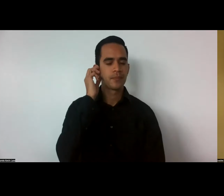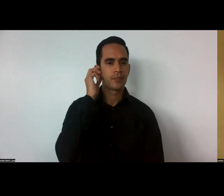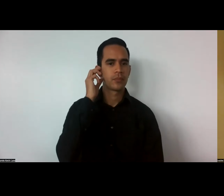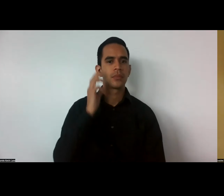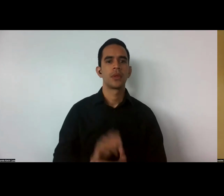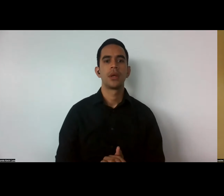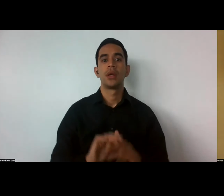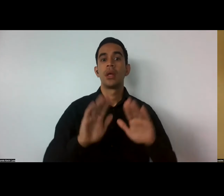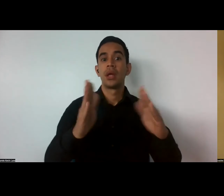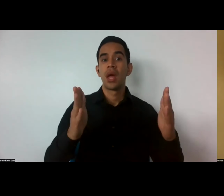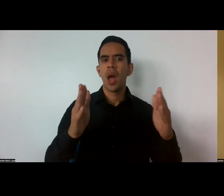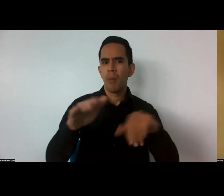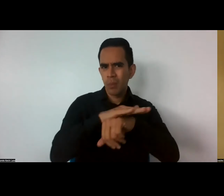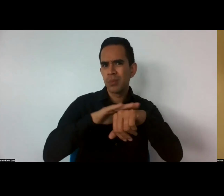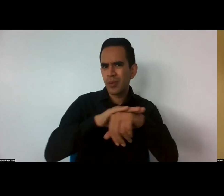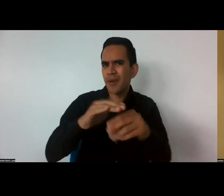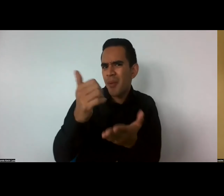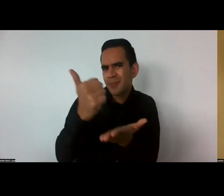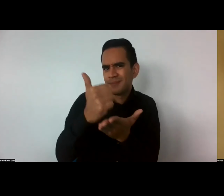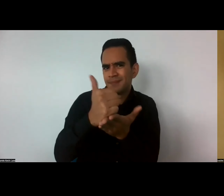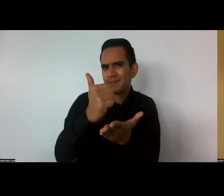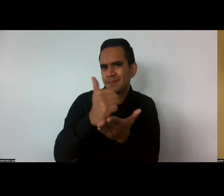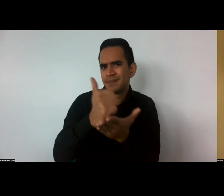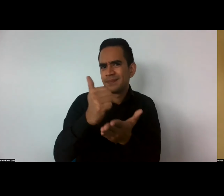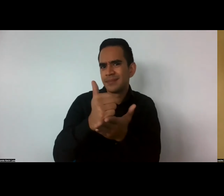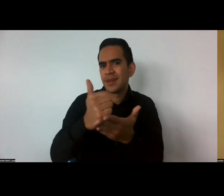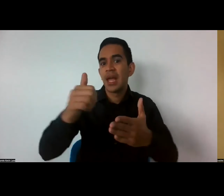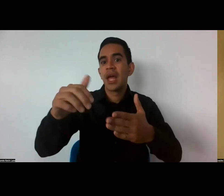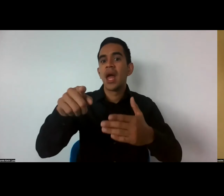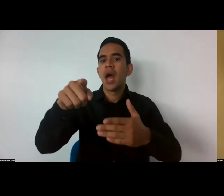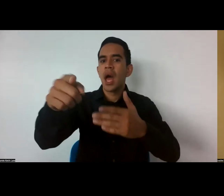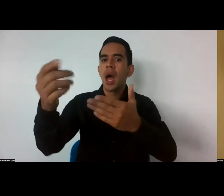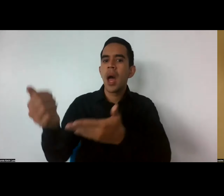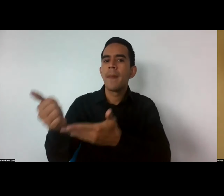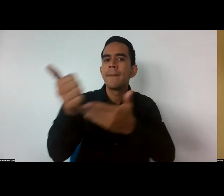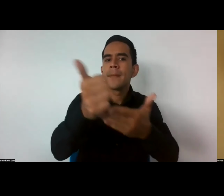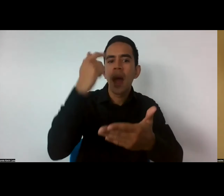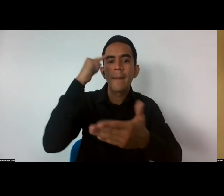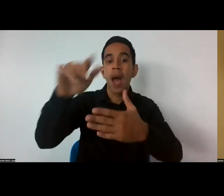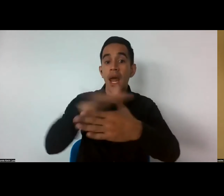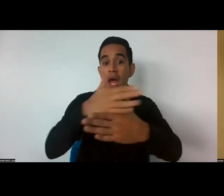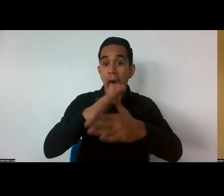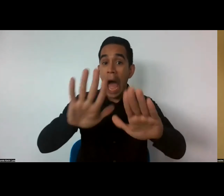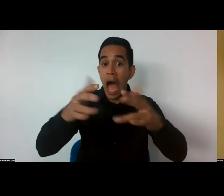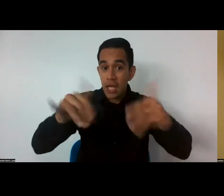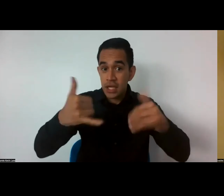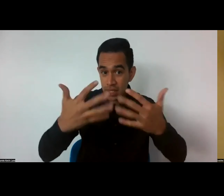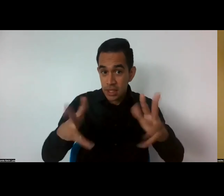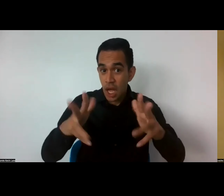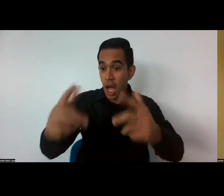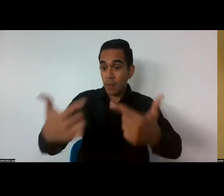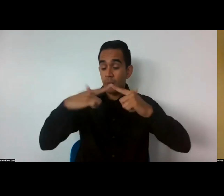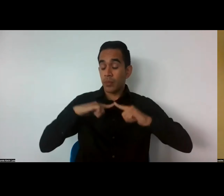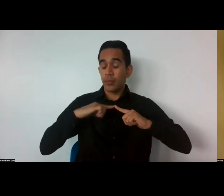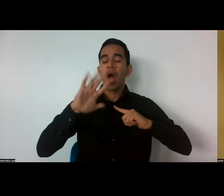¿alguien del equipo que me pueda ayudar proyectando? O no sé si ya me dieron. Ah, ya me dieron. Permítanme